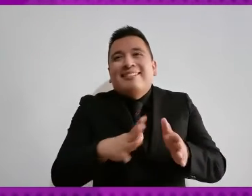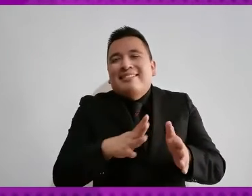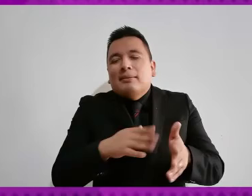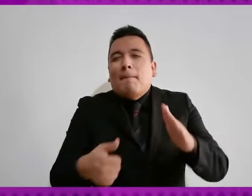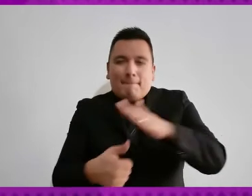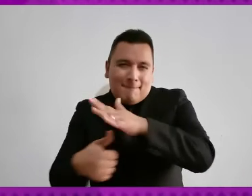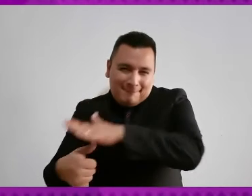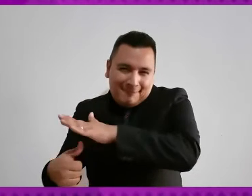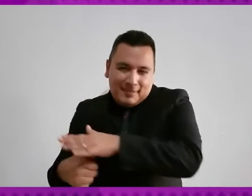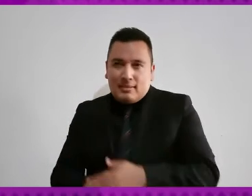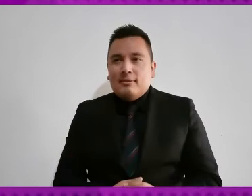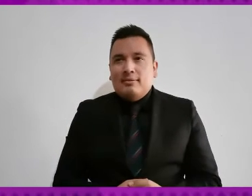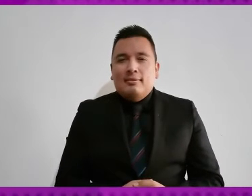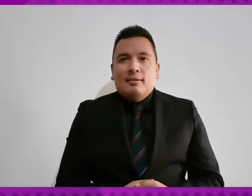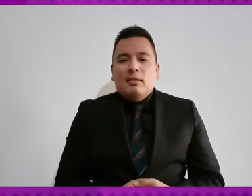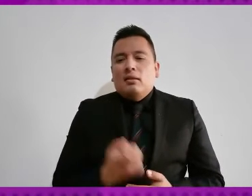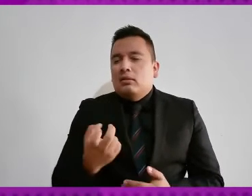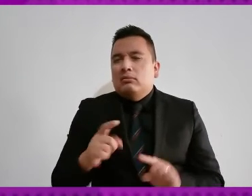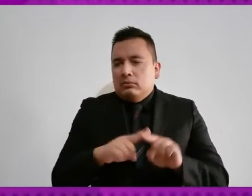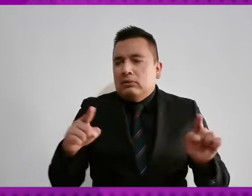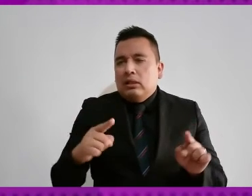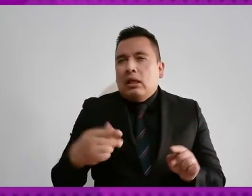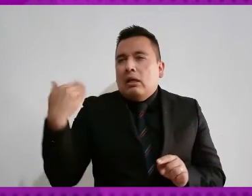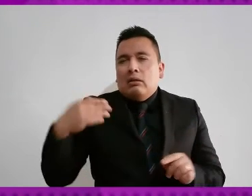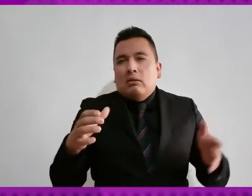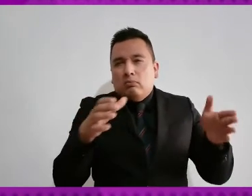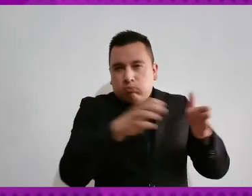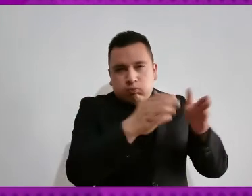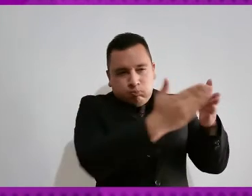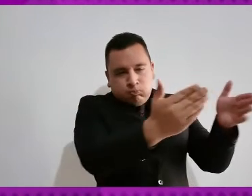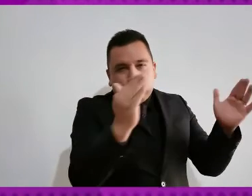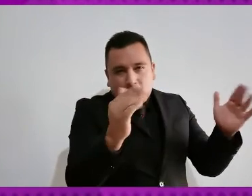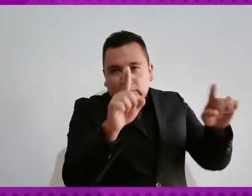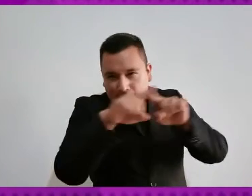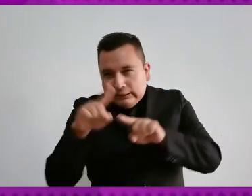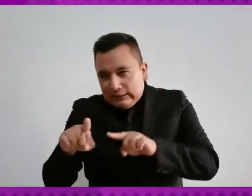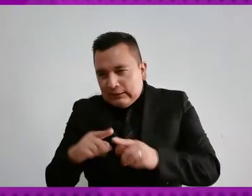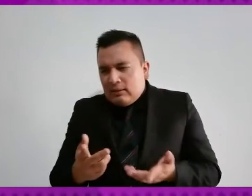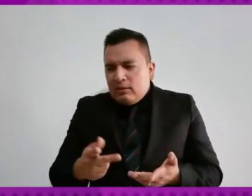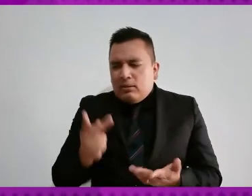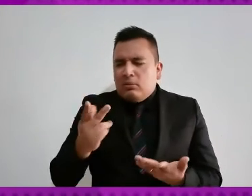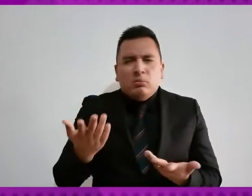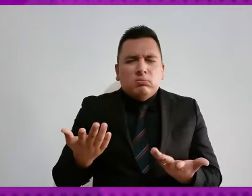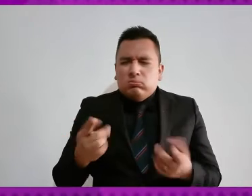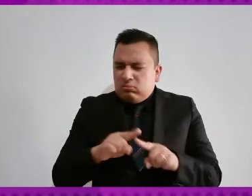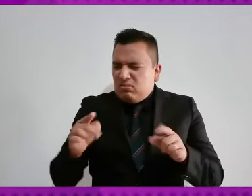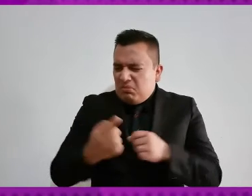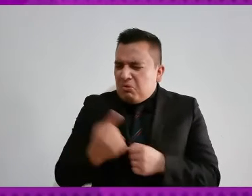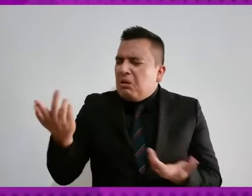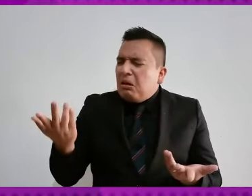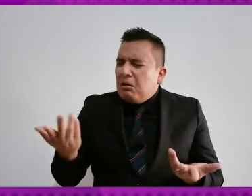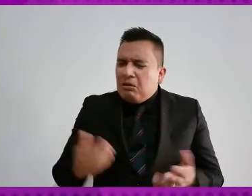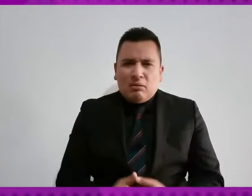de votación, lo cual contrasta con el número de casillas que se instala en una jornada electoral. ¿De dónde viene esta